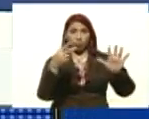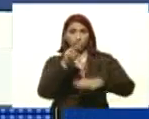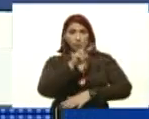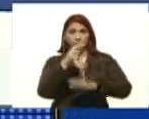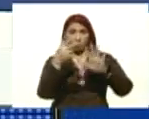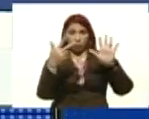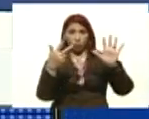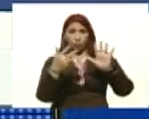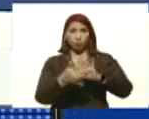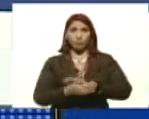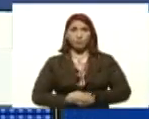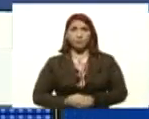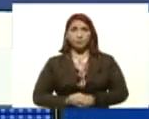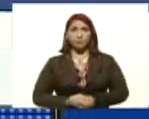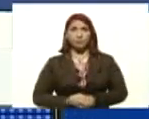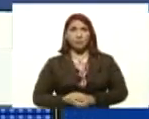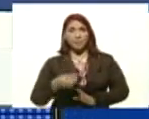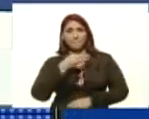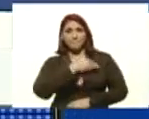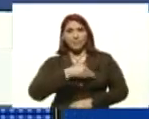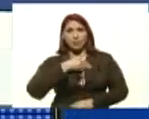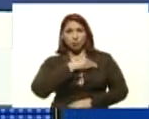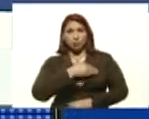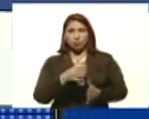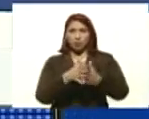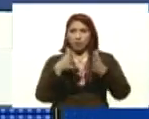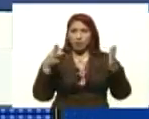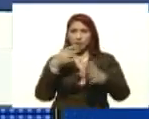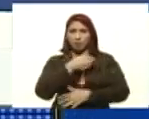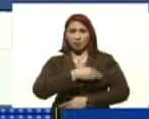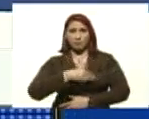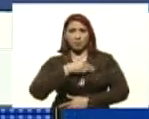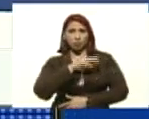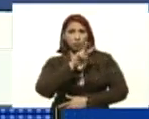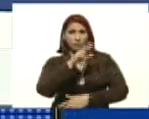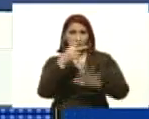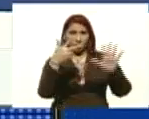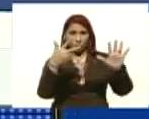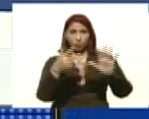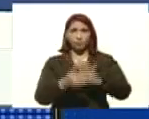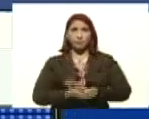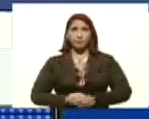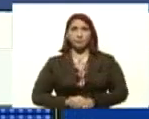28 misiones y grandes misiones. 28.